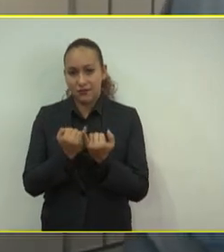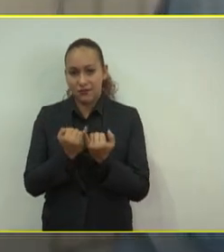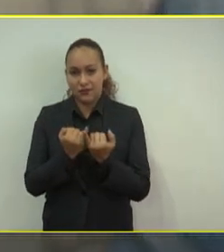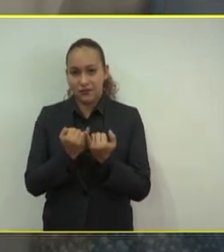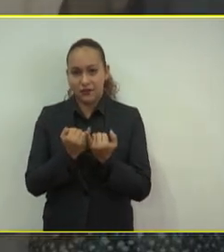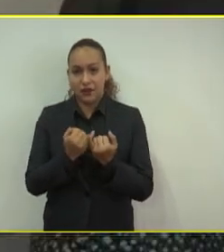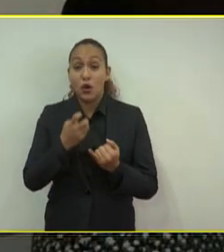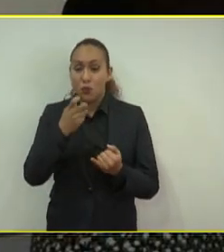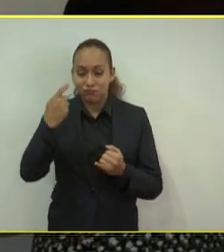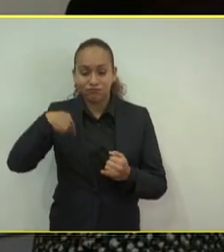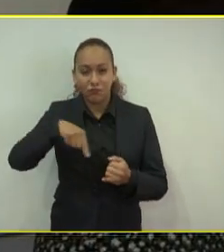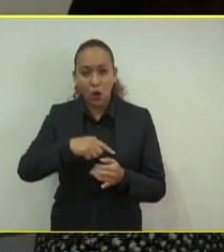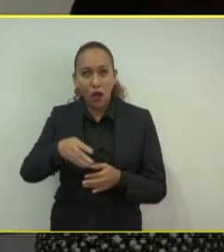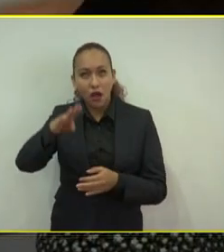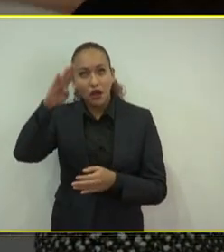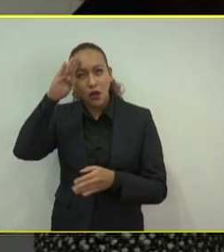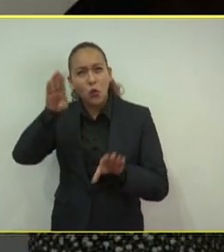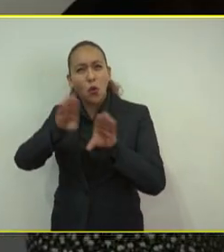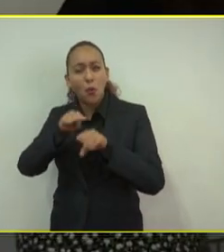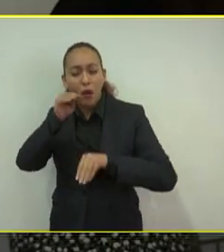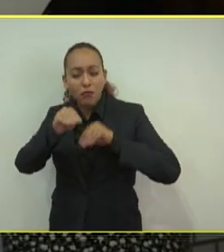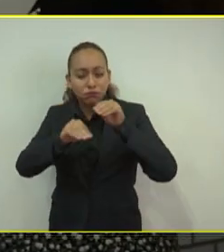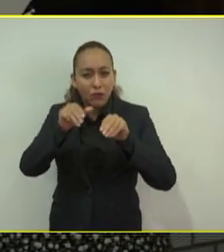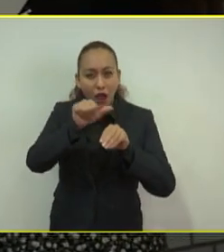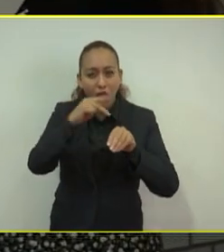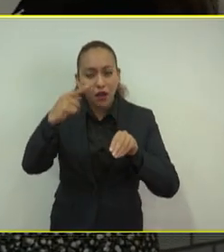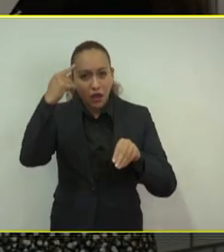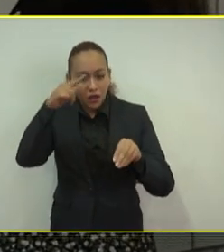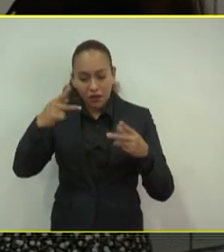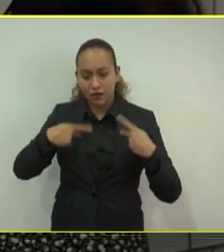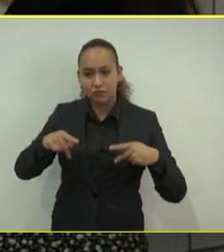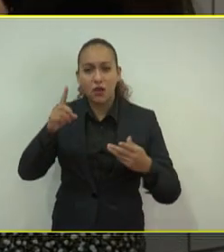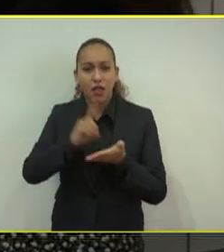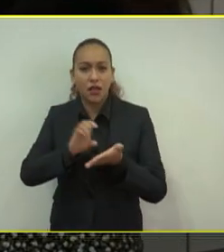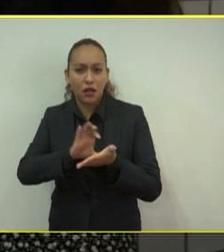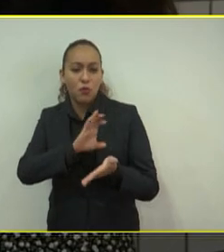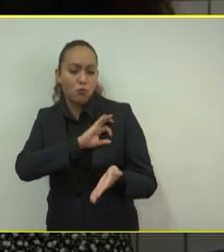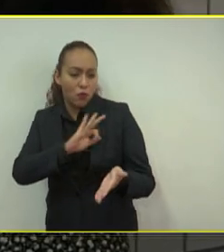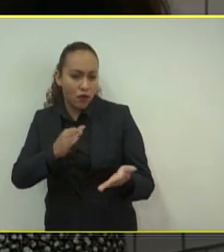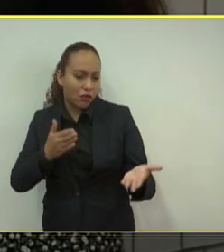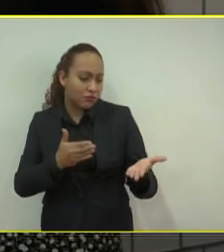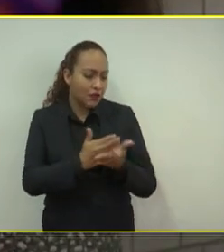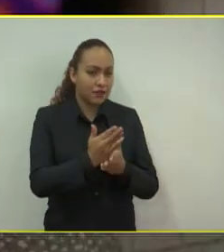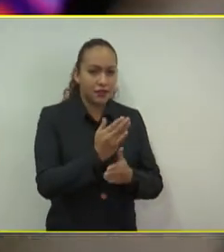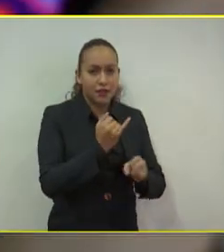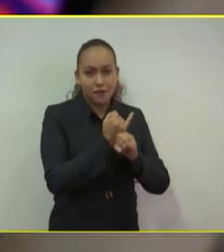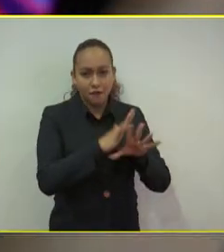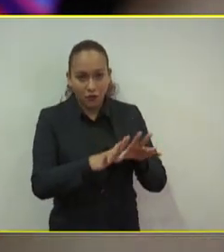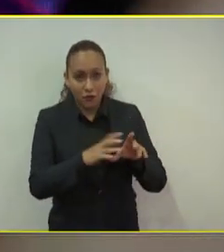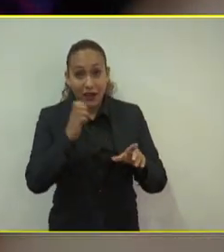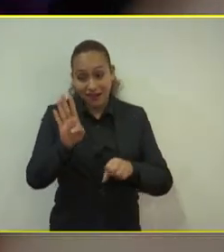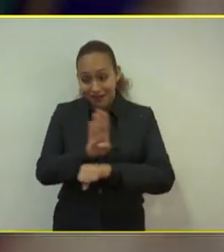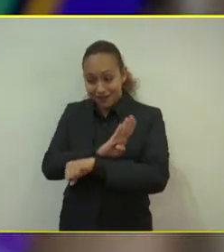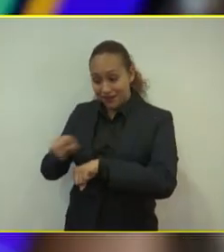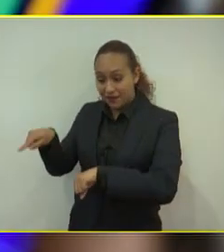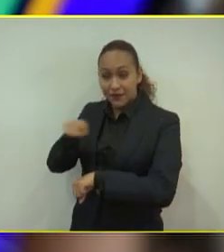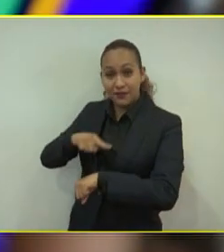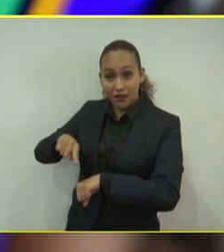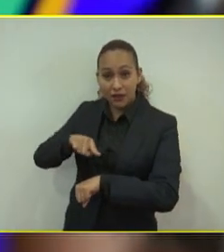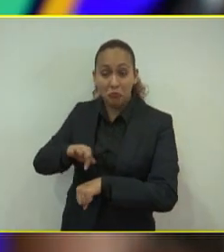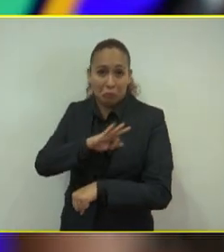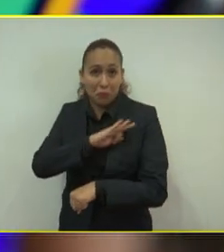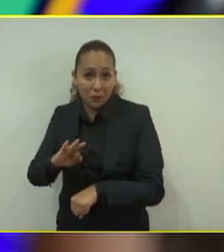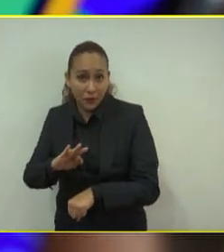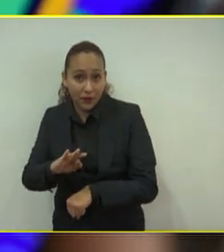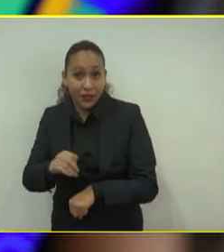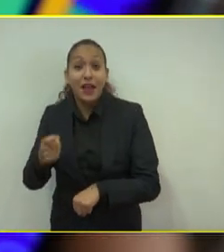guiar futuras aproximaciones de propuestas y modelos de aprendizaje para personas con discapacidad auditiva, que puedan ofrecer un beneficio en la comunicación y esto a su